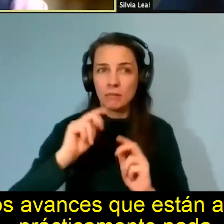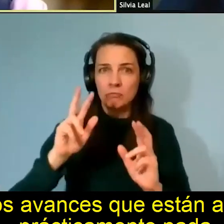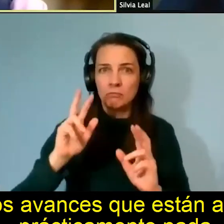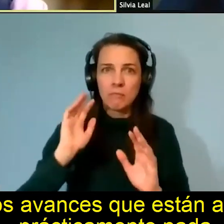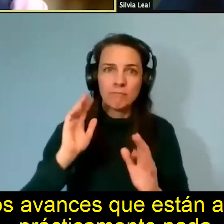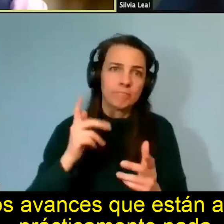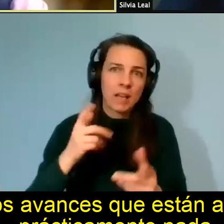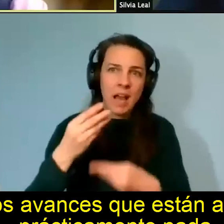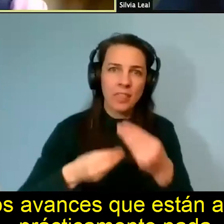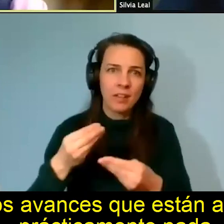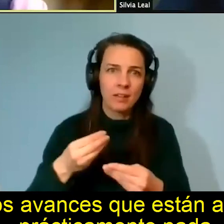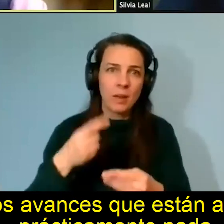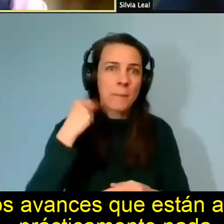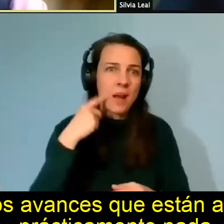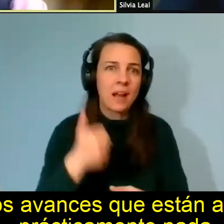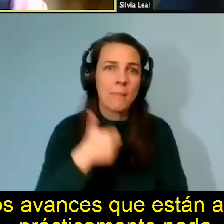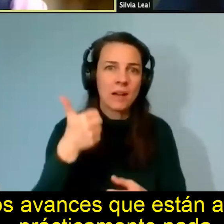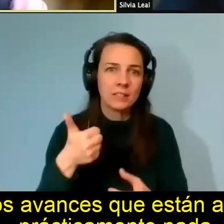no nos queda prácticamente